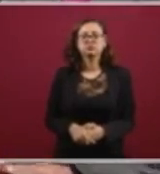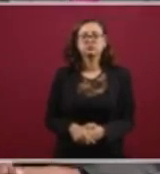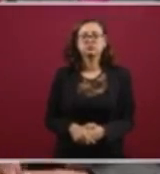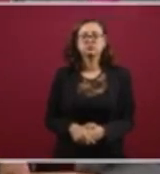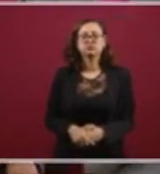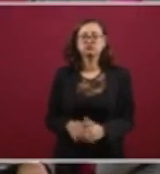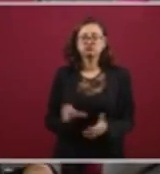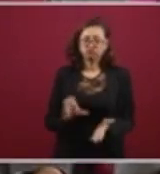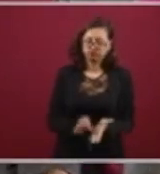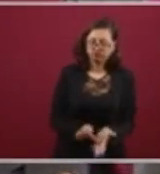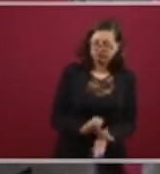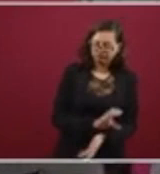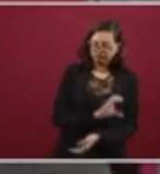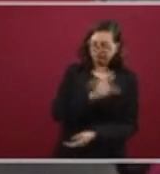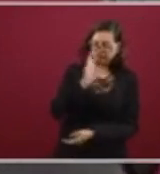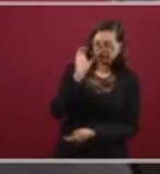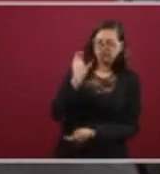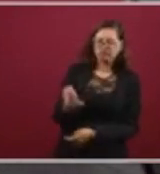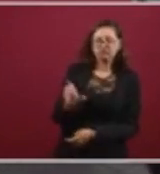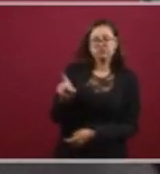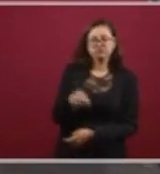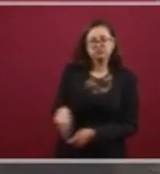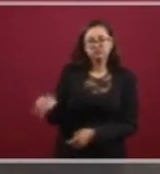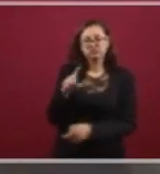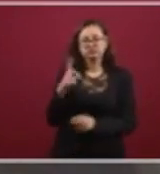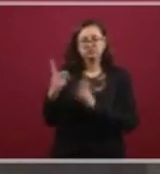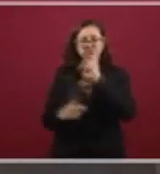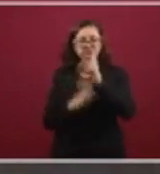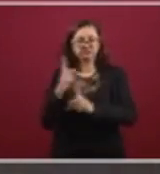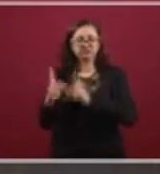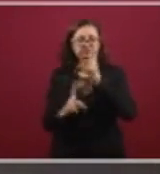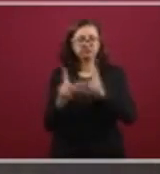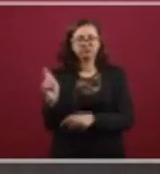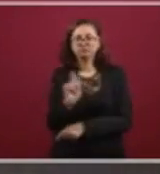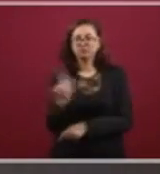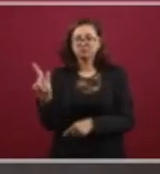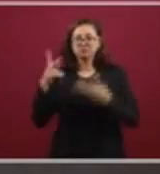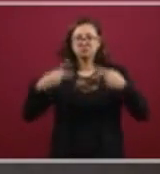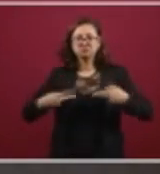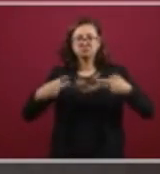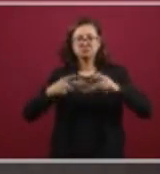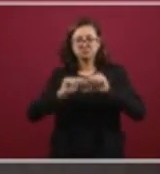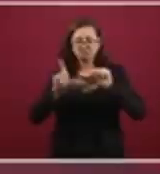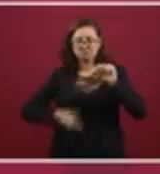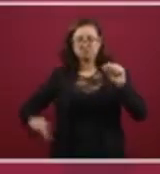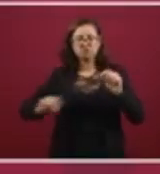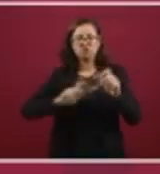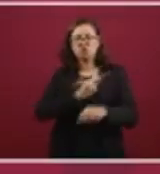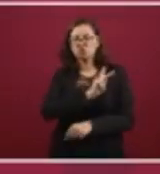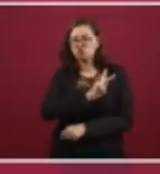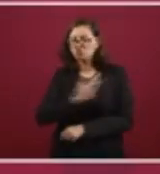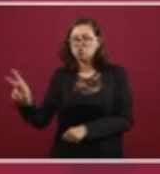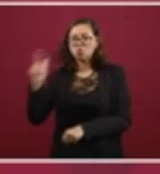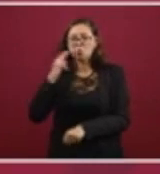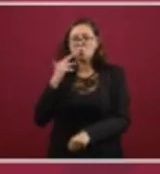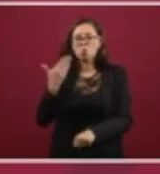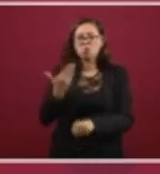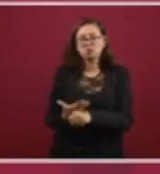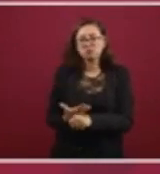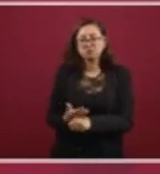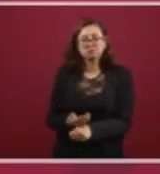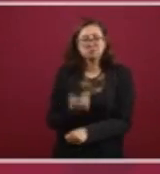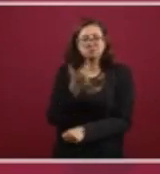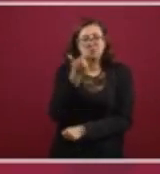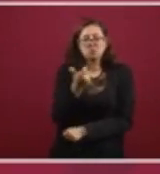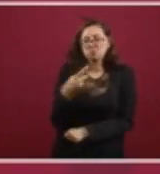que los deportistas y todos los ciudadanos mexicanos son responsables, es su recurso, que